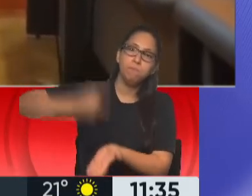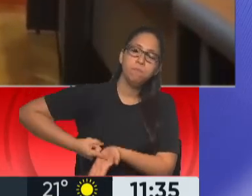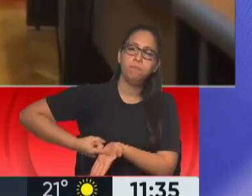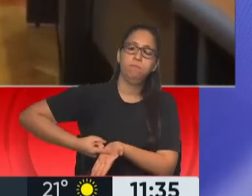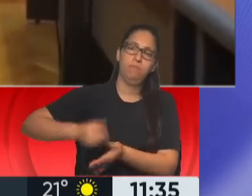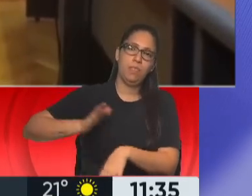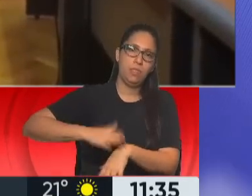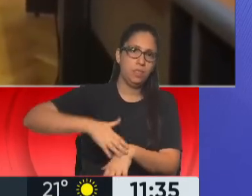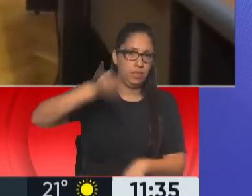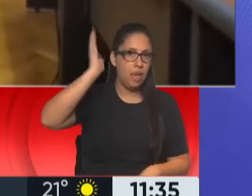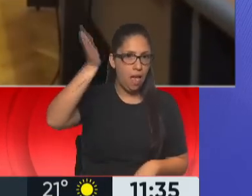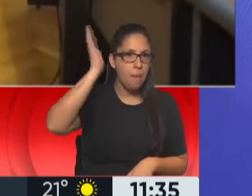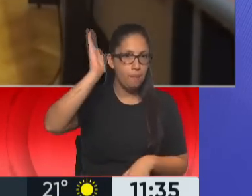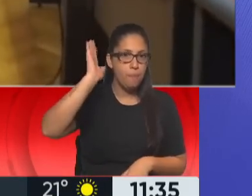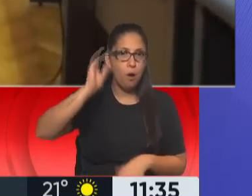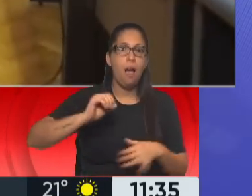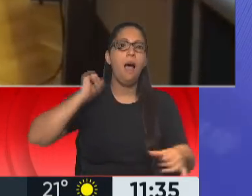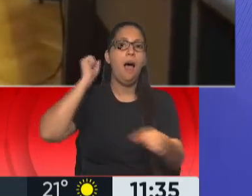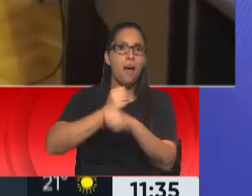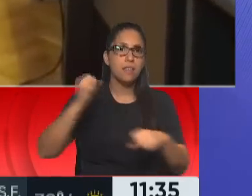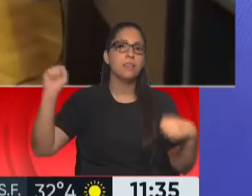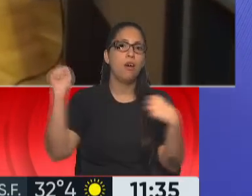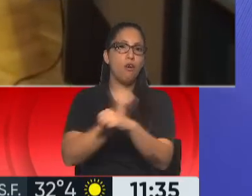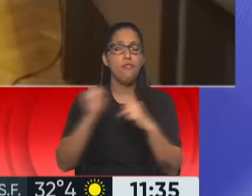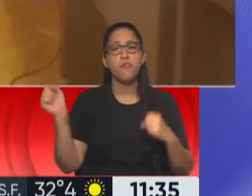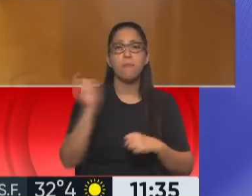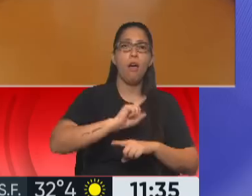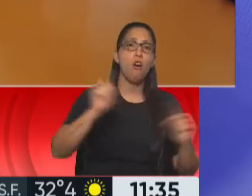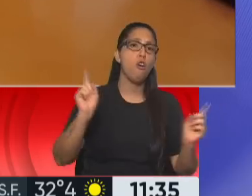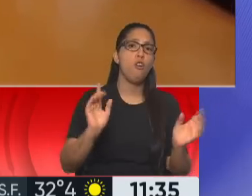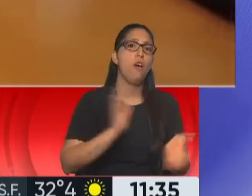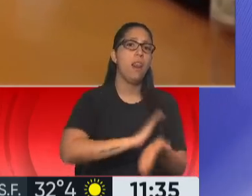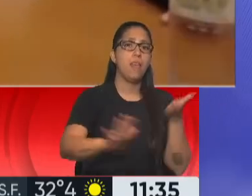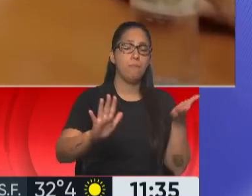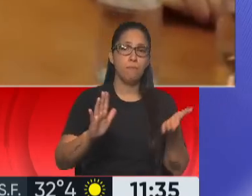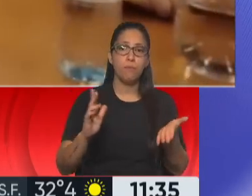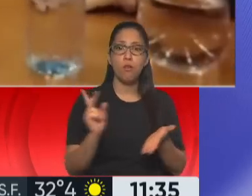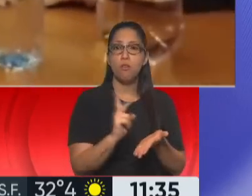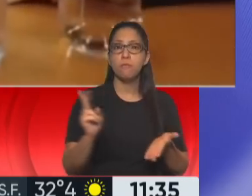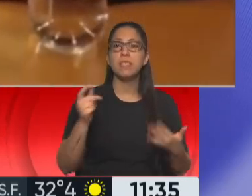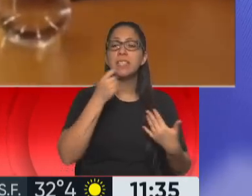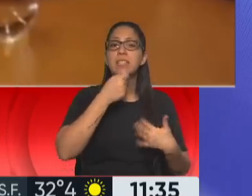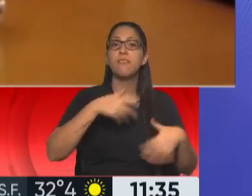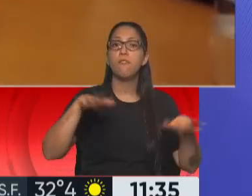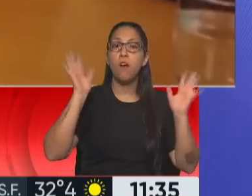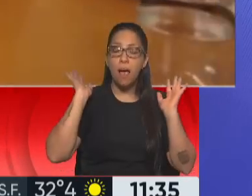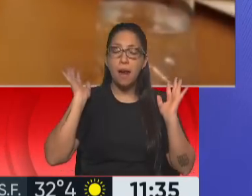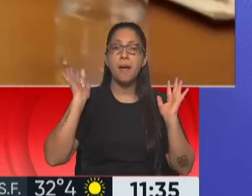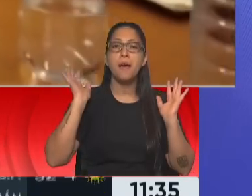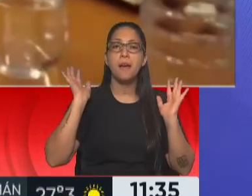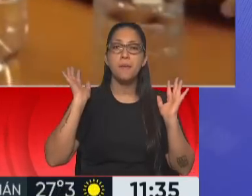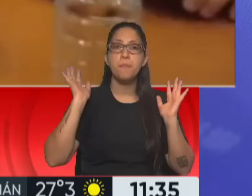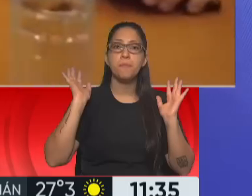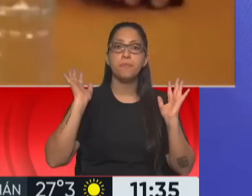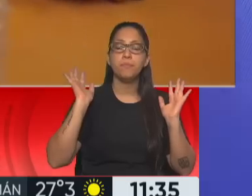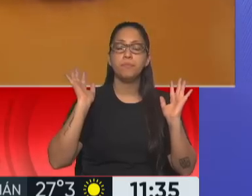de bastante tiempo por delante, por lo tanto, salvo que saliera ficha limpia, y hay que ver también si es retroactivo al